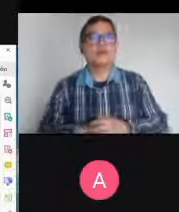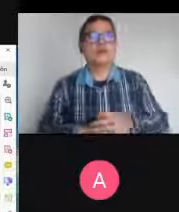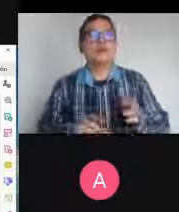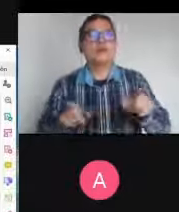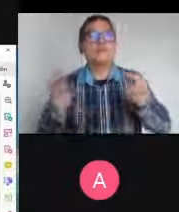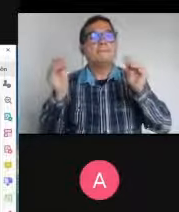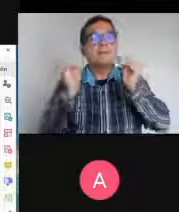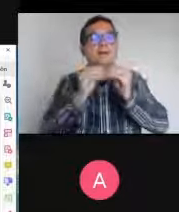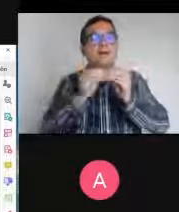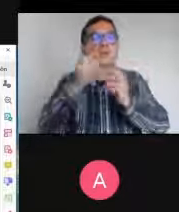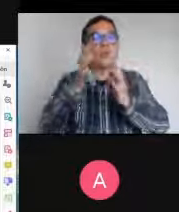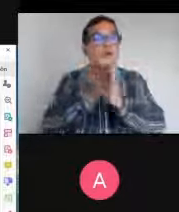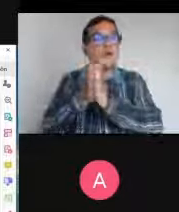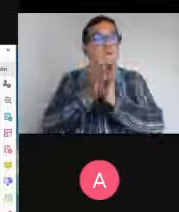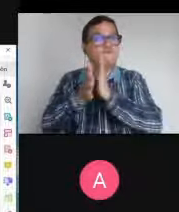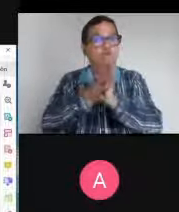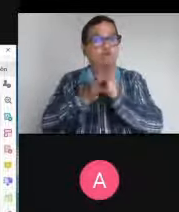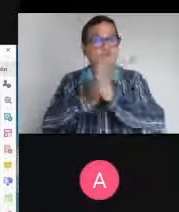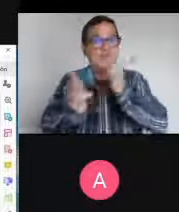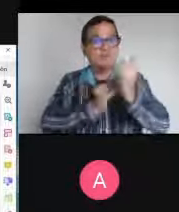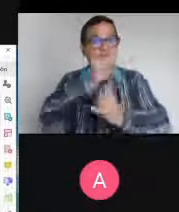Y como tal, lo que tiene que ver con